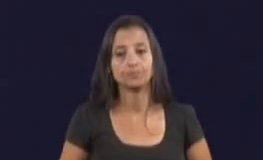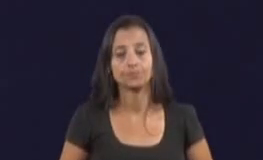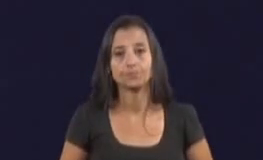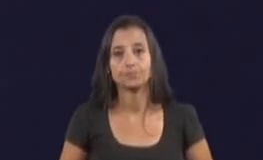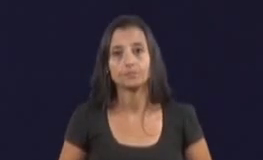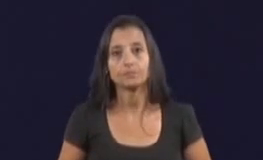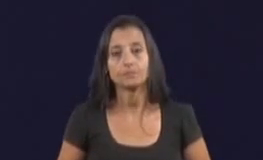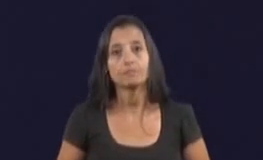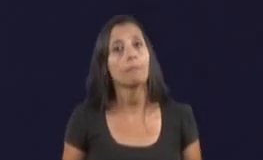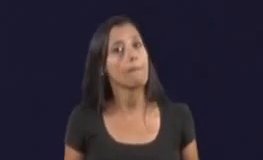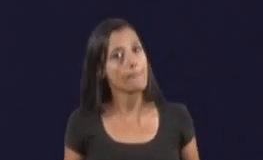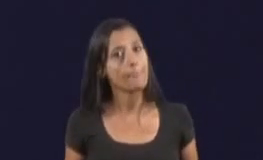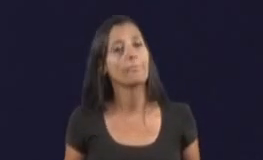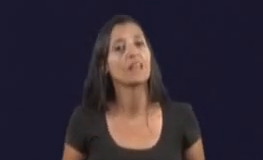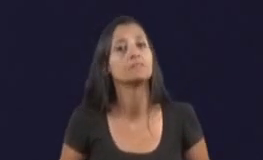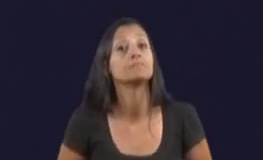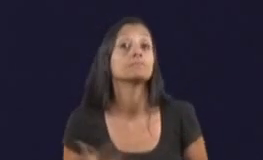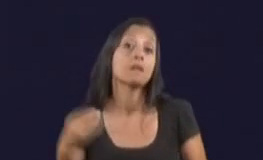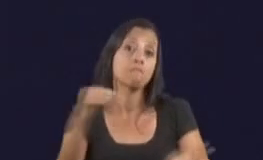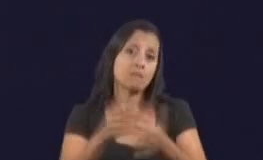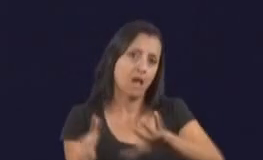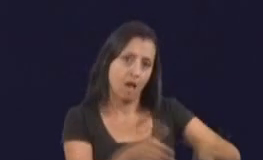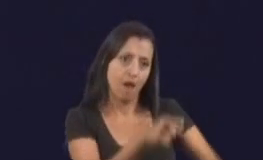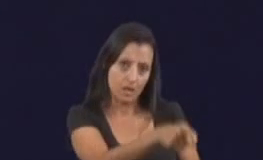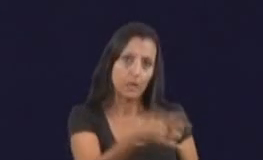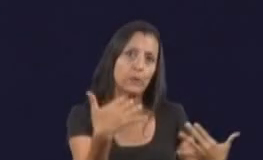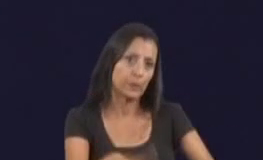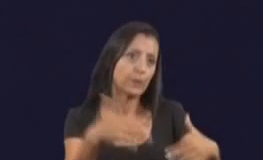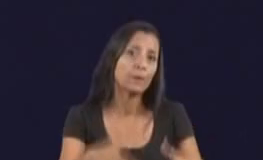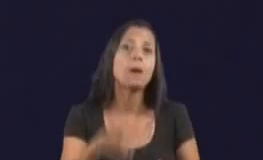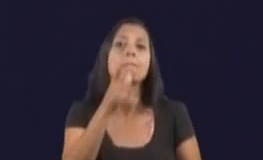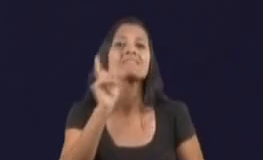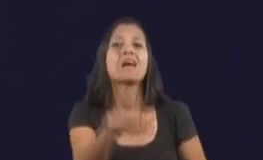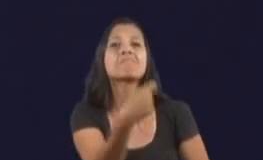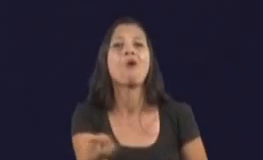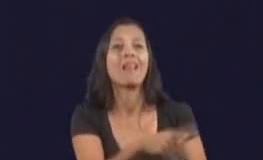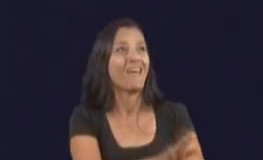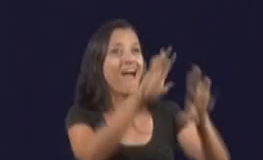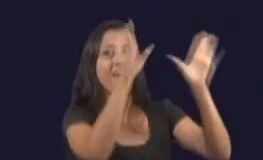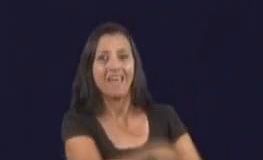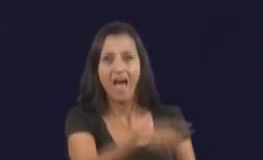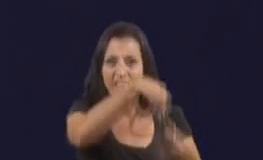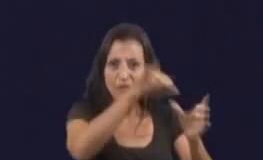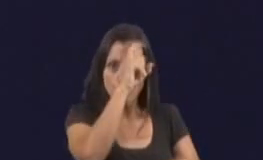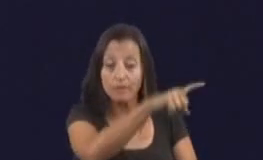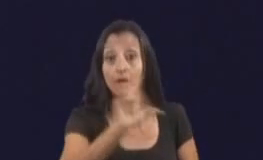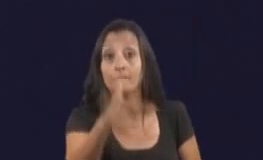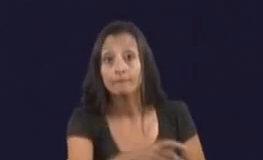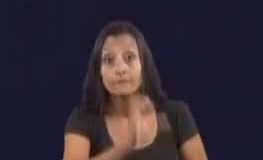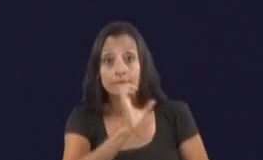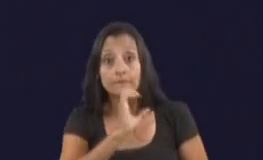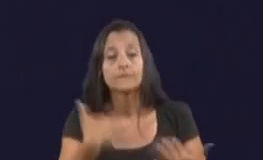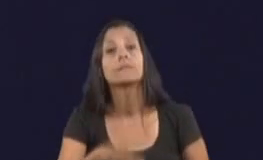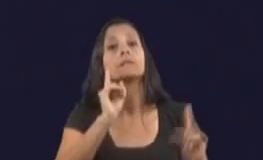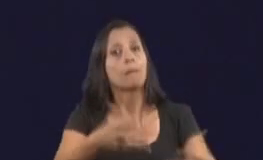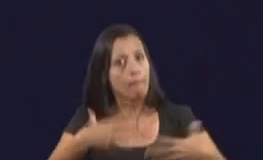bueno, más allá de esto, ¿no? Es que era casi un emprendimiento inmobiliario que tenían dentro del hospital, también se